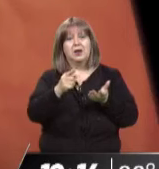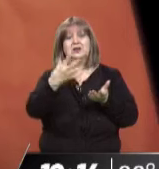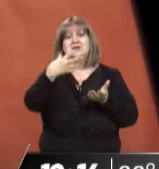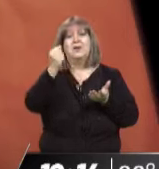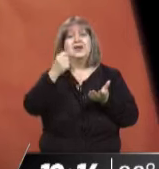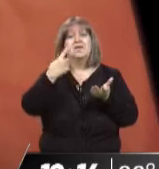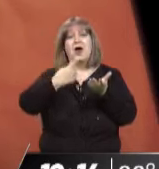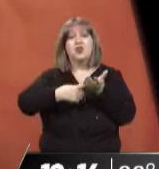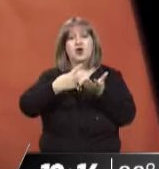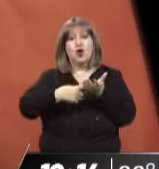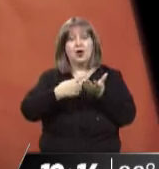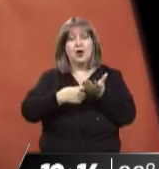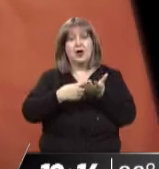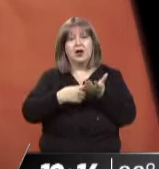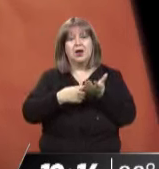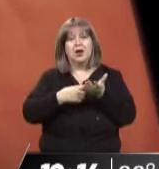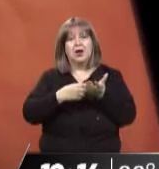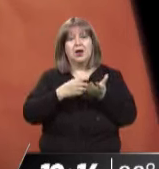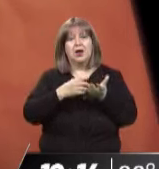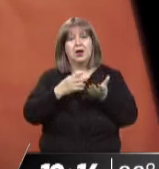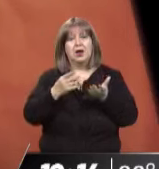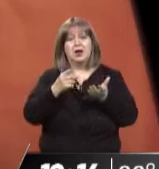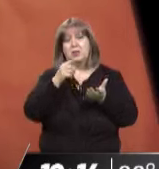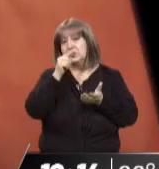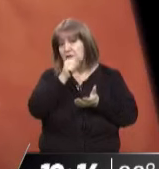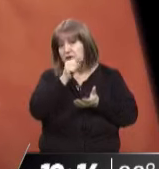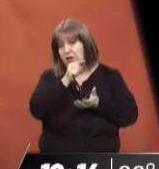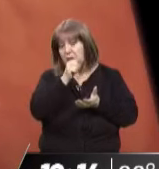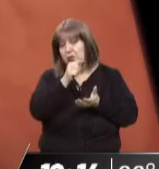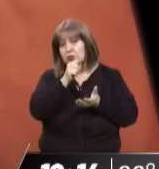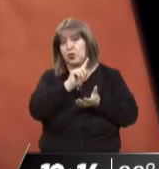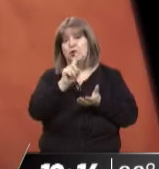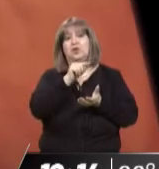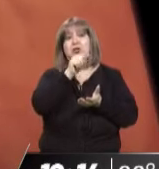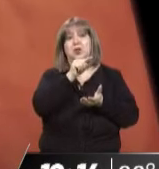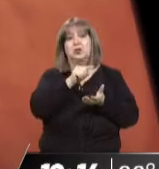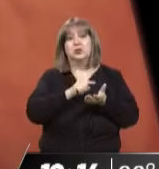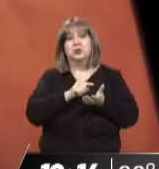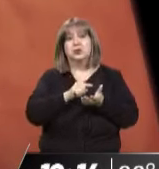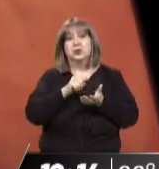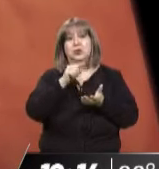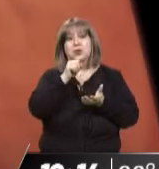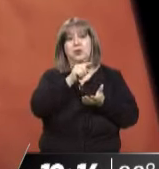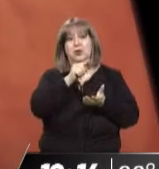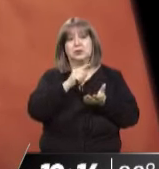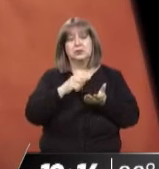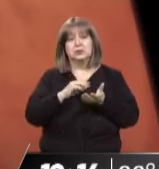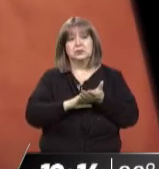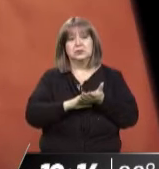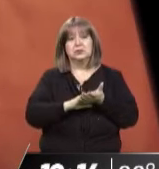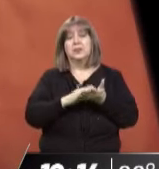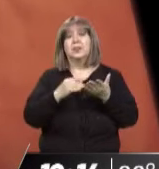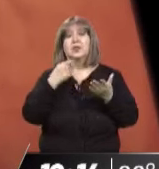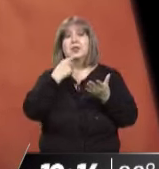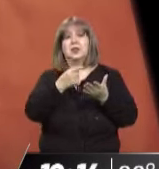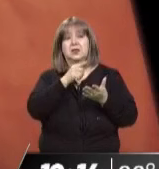toda la droga y que la mandaron aparte. ¿Pero ese fuiste vos, o no? ¿Cómo? ¿Te pegaste una gira vos con la gira? ¿Ah?